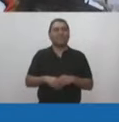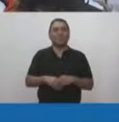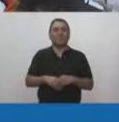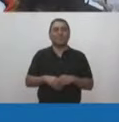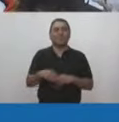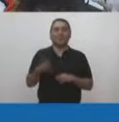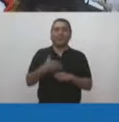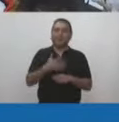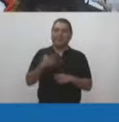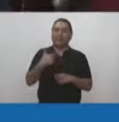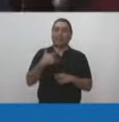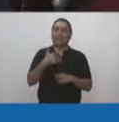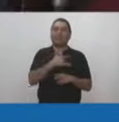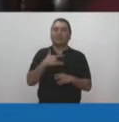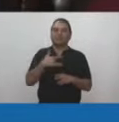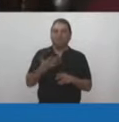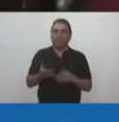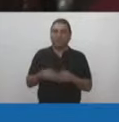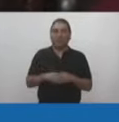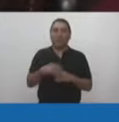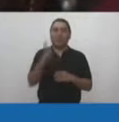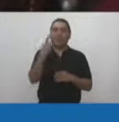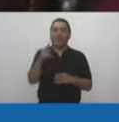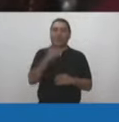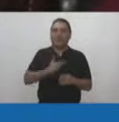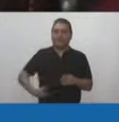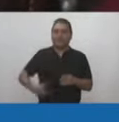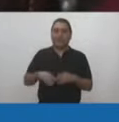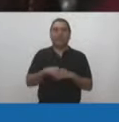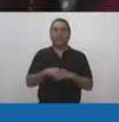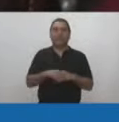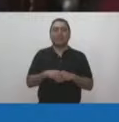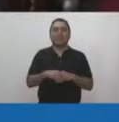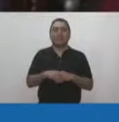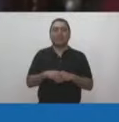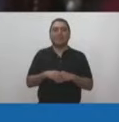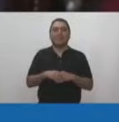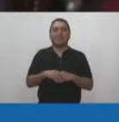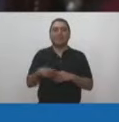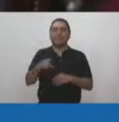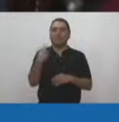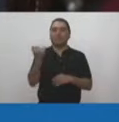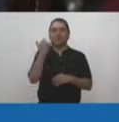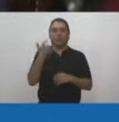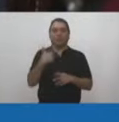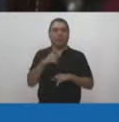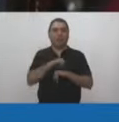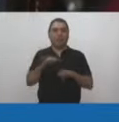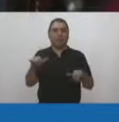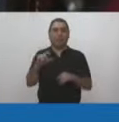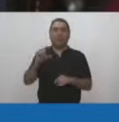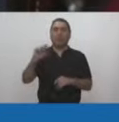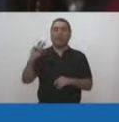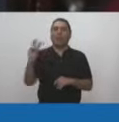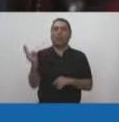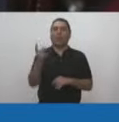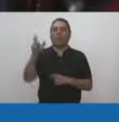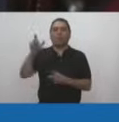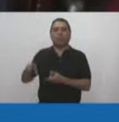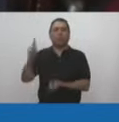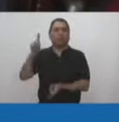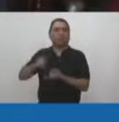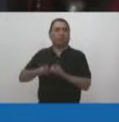que haya una concordancia con lo que es la situación social en la Argentina, ¿no? El aumento se